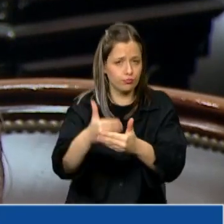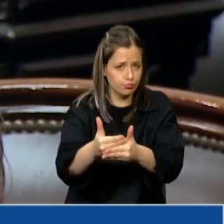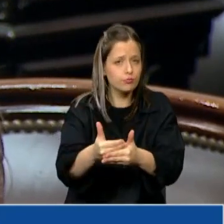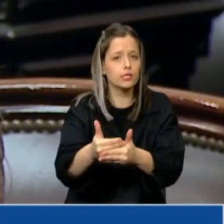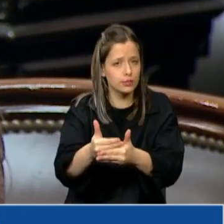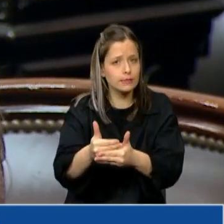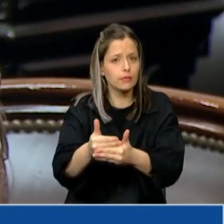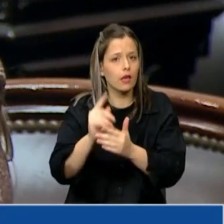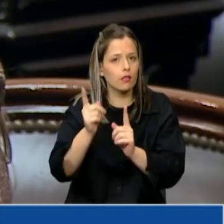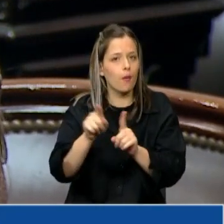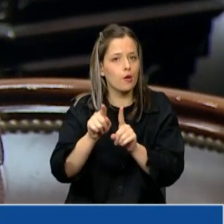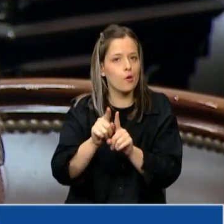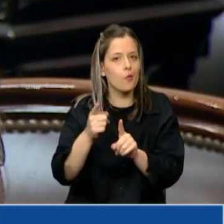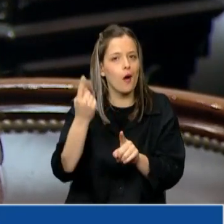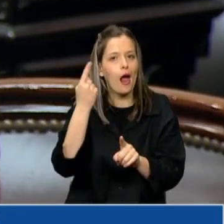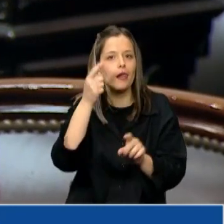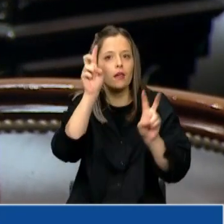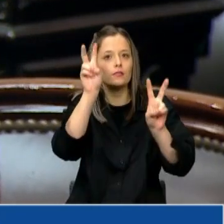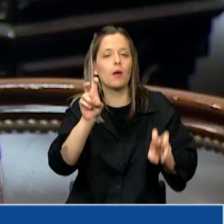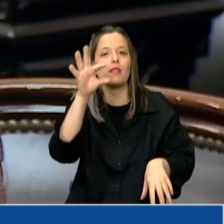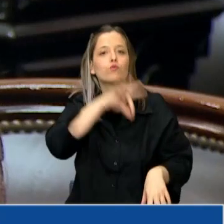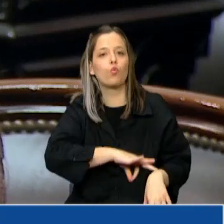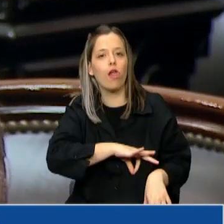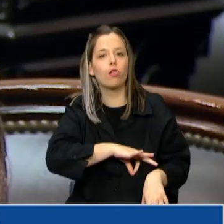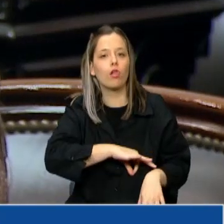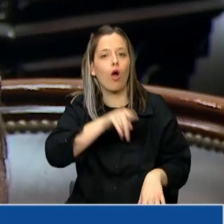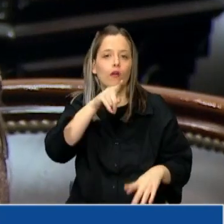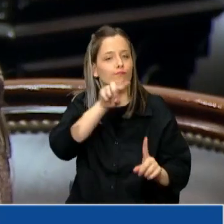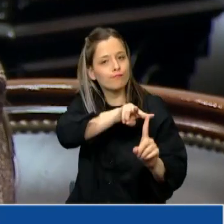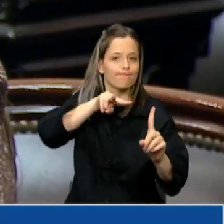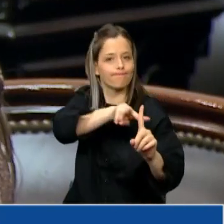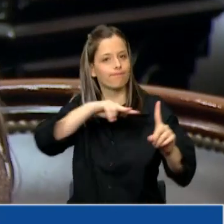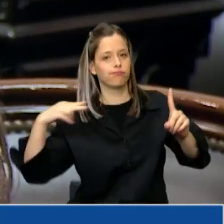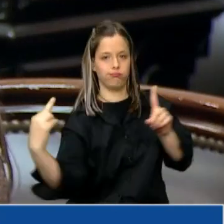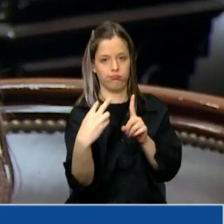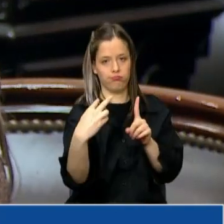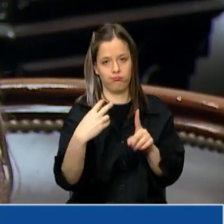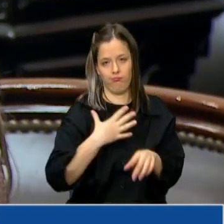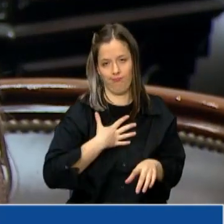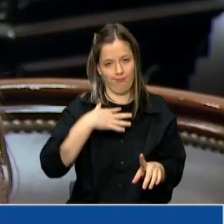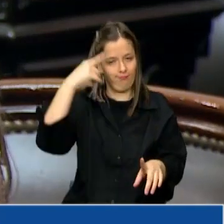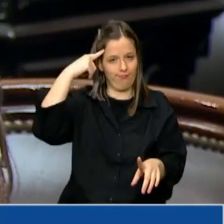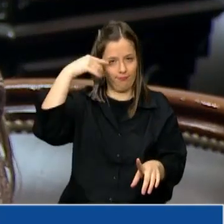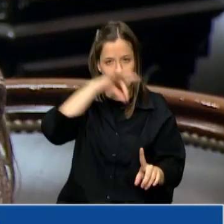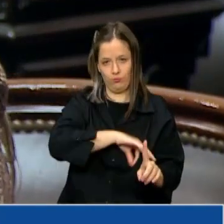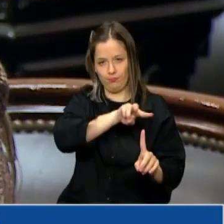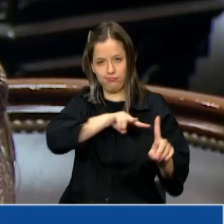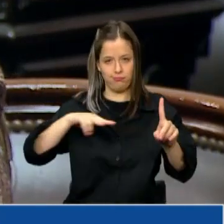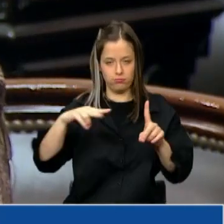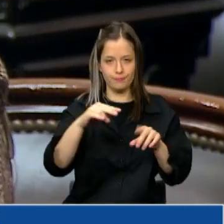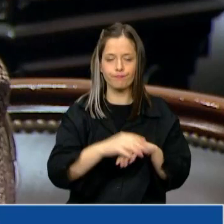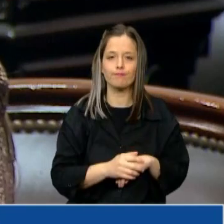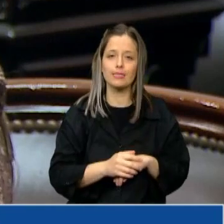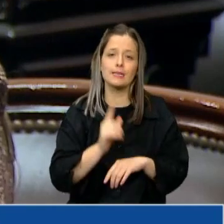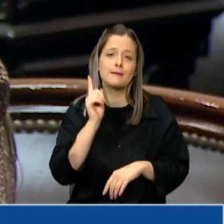un pensamiento nuevo en materia de salarios. Mire, presidente, esta iniciativa se sostiene